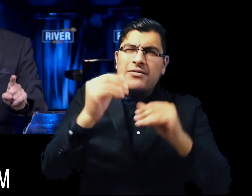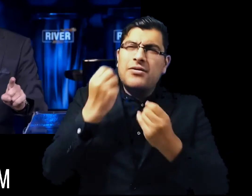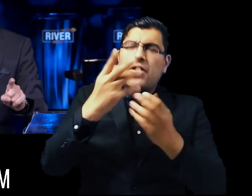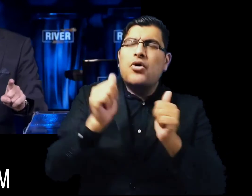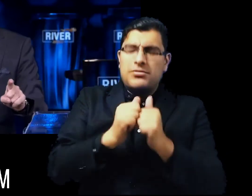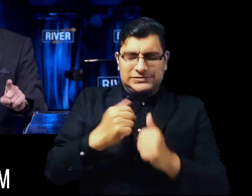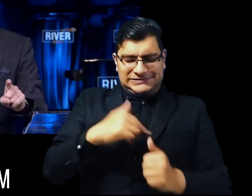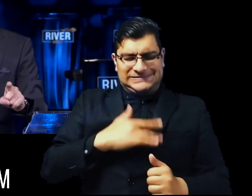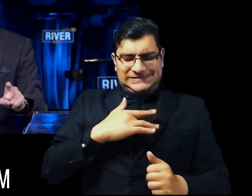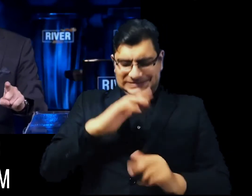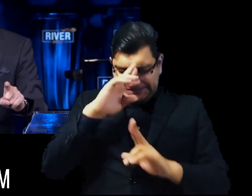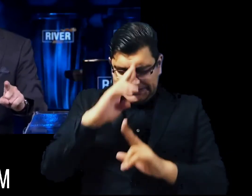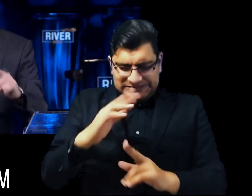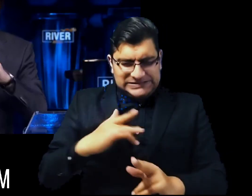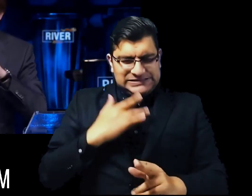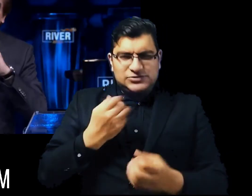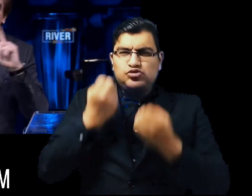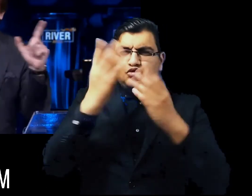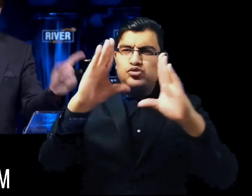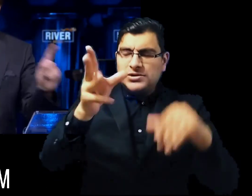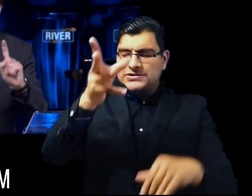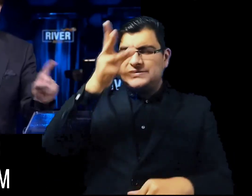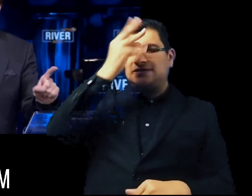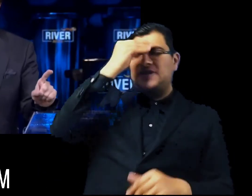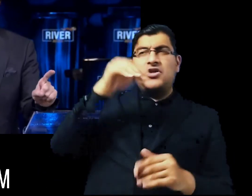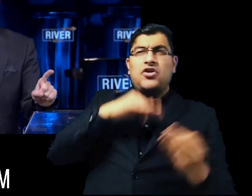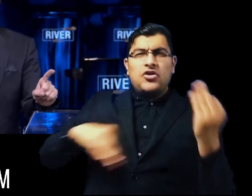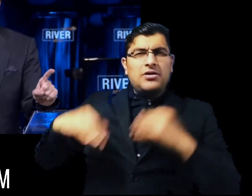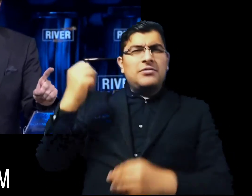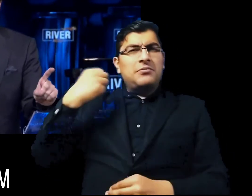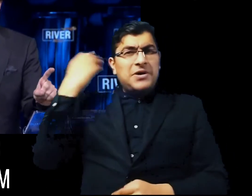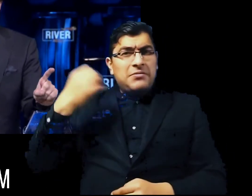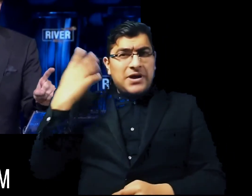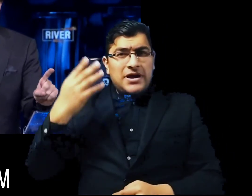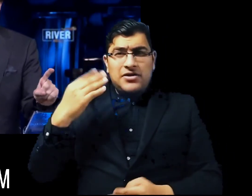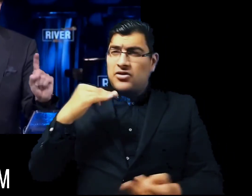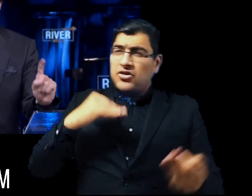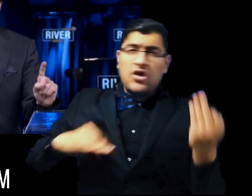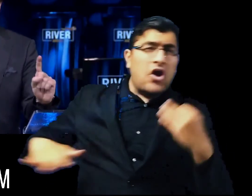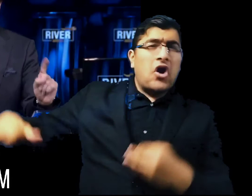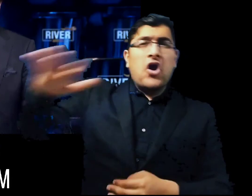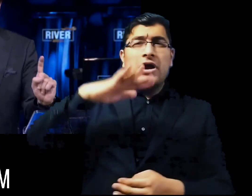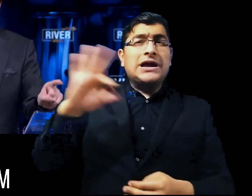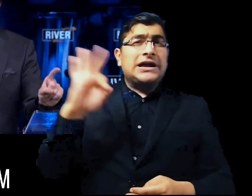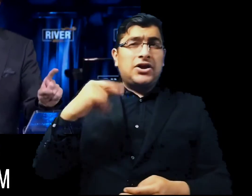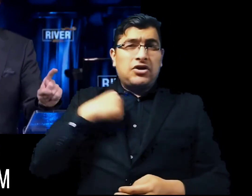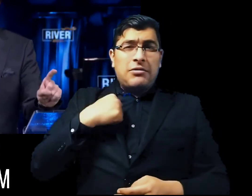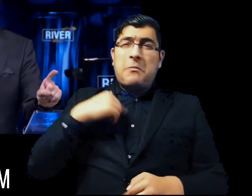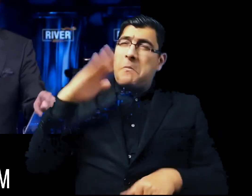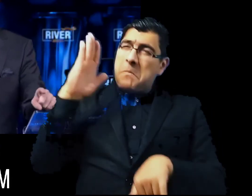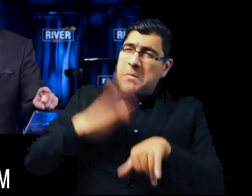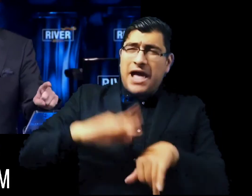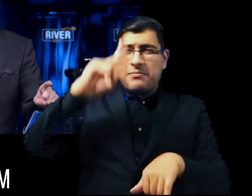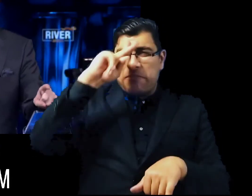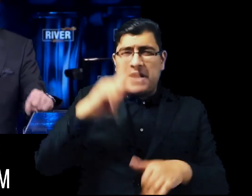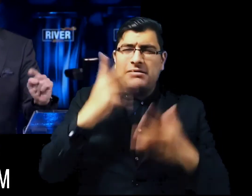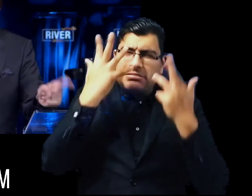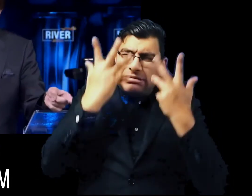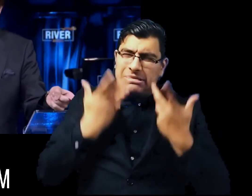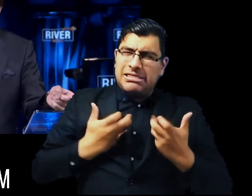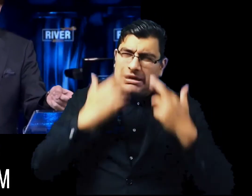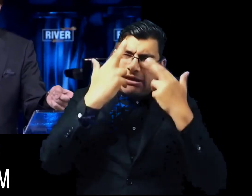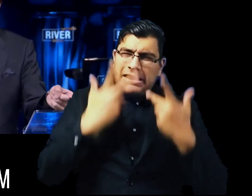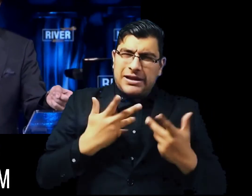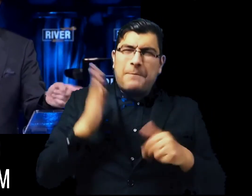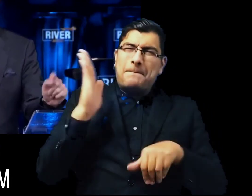temblor, sabiendo que de todos los predicadores, puede que yo sea el más roto, el que